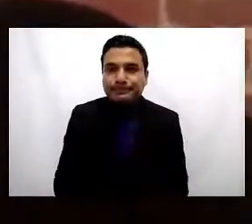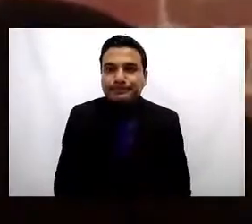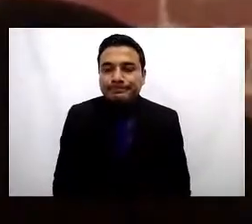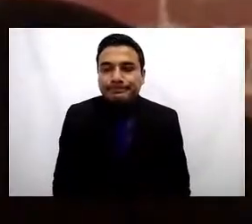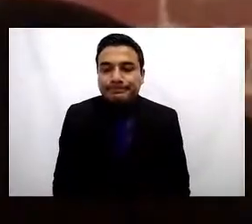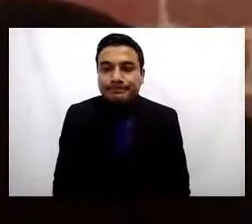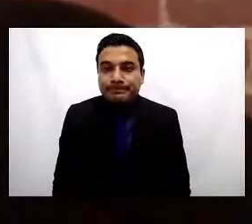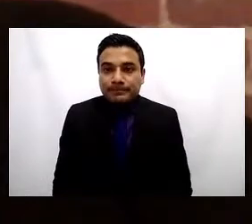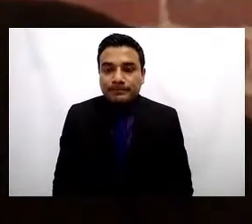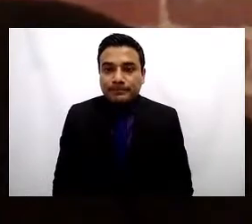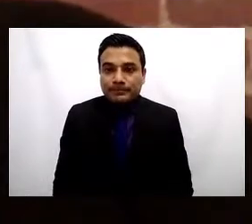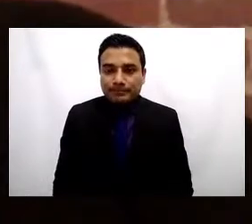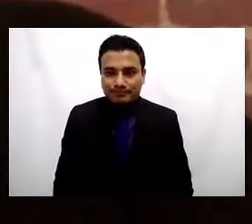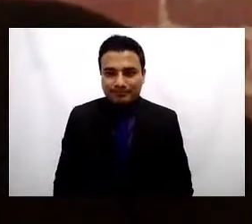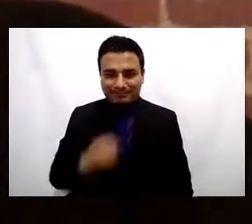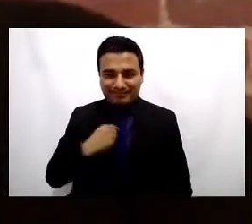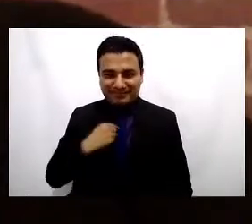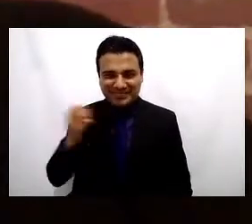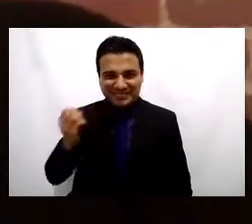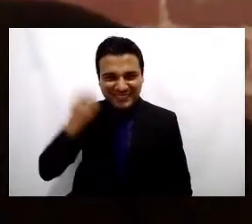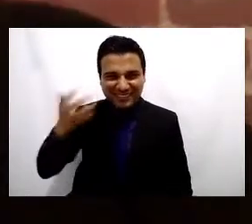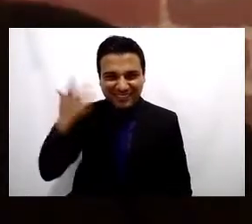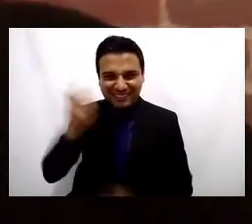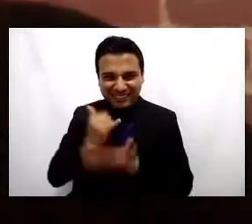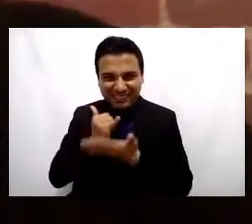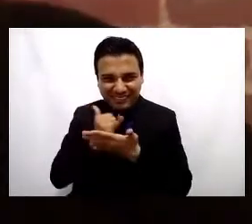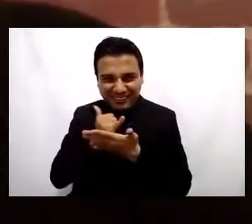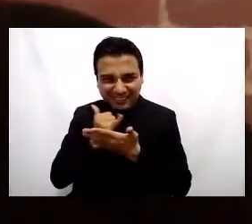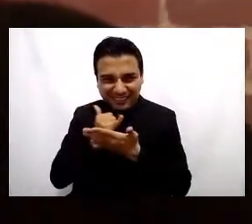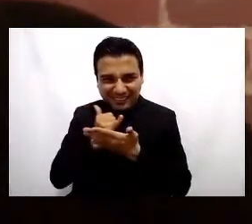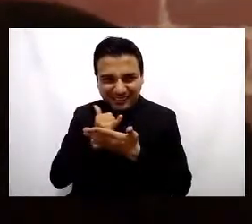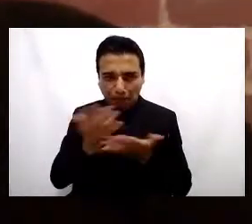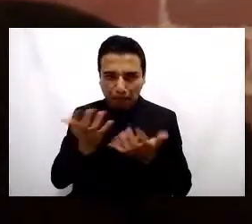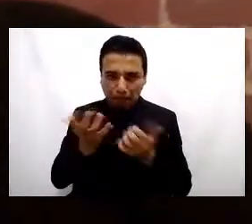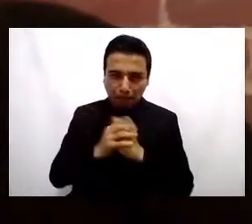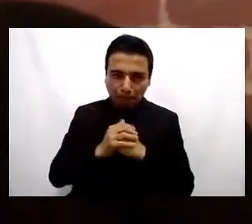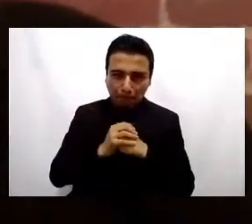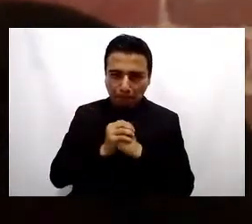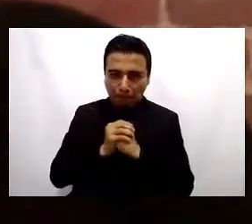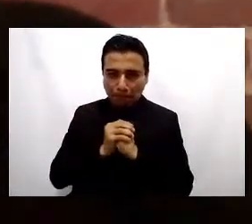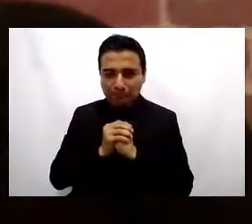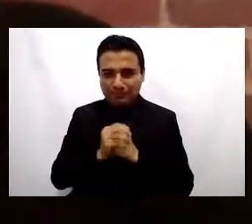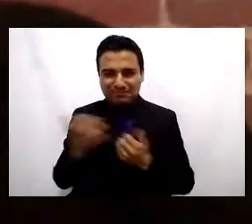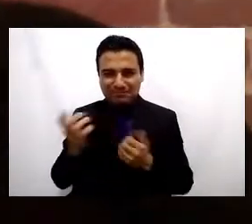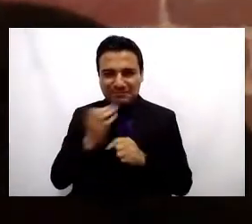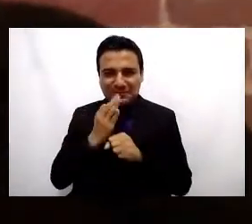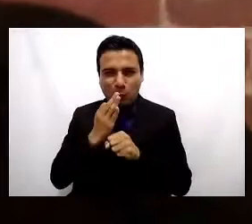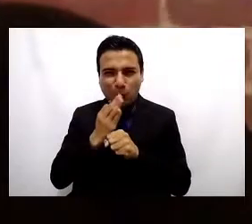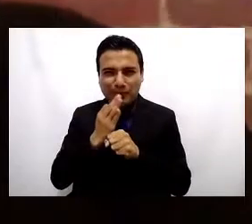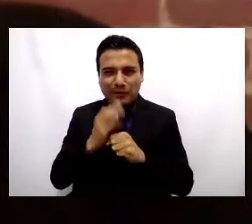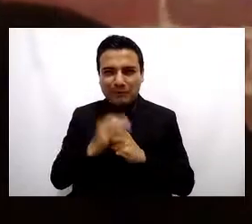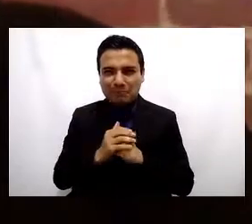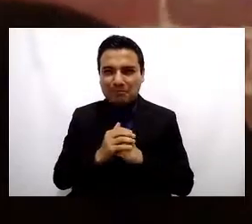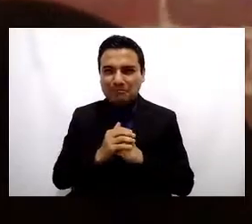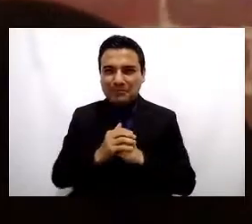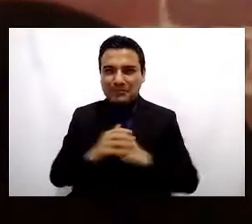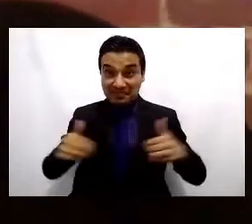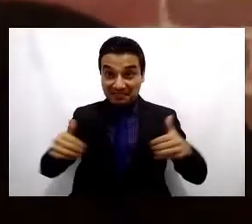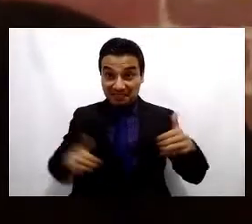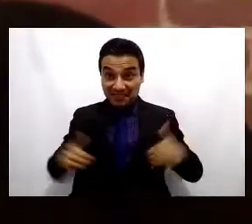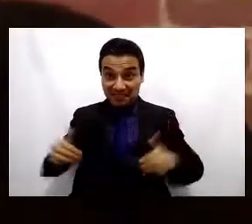Charla detergente, ¿de qué? Si yo pensara qué es lo que hay que lavarle al teatro,